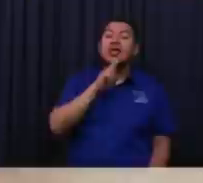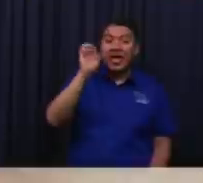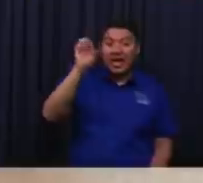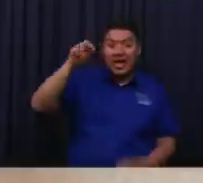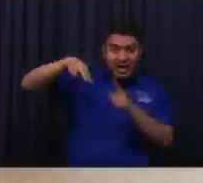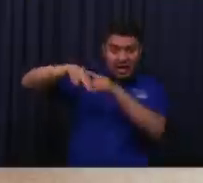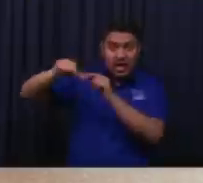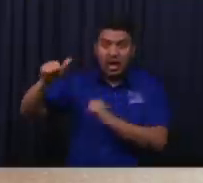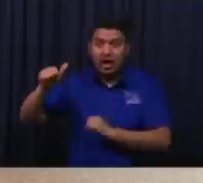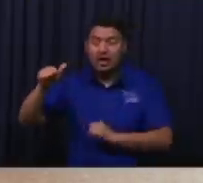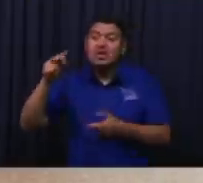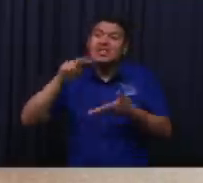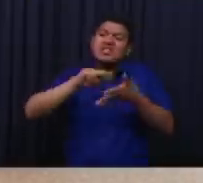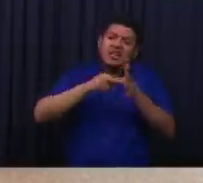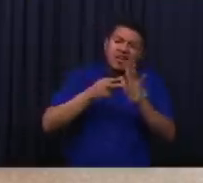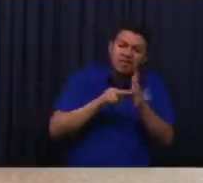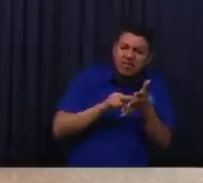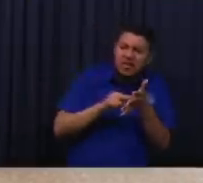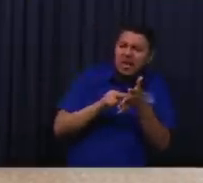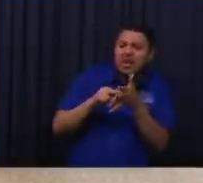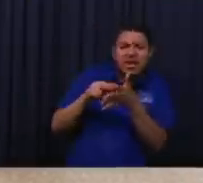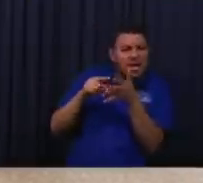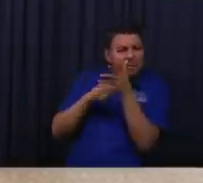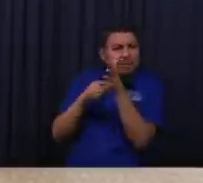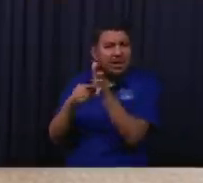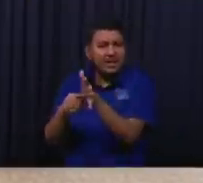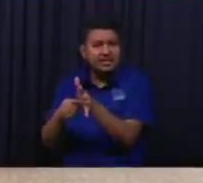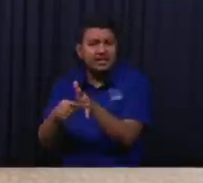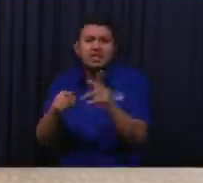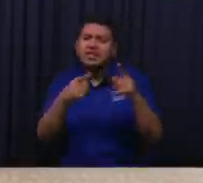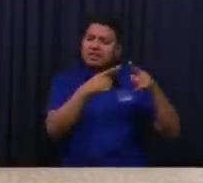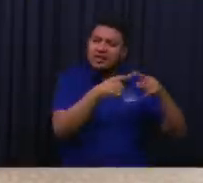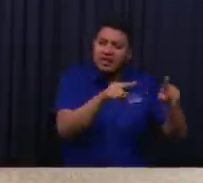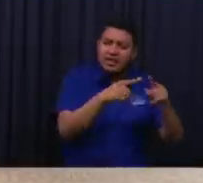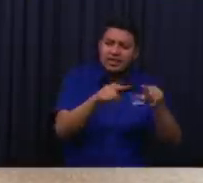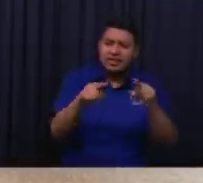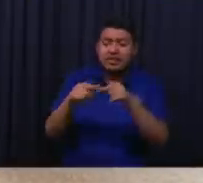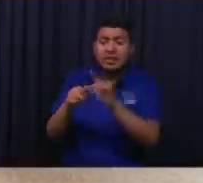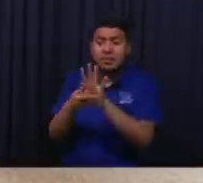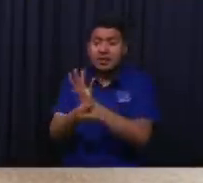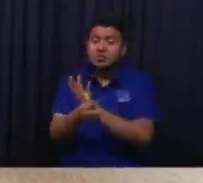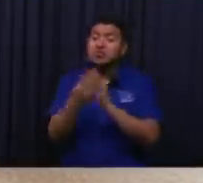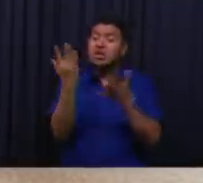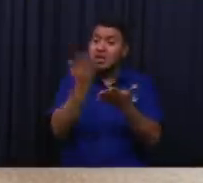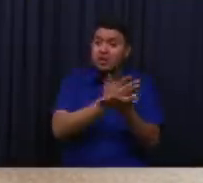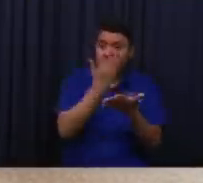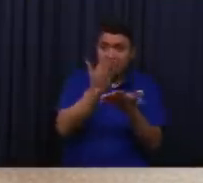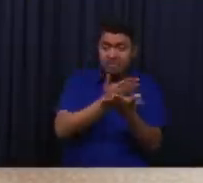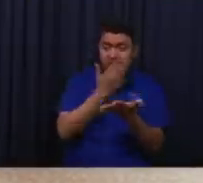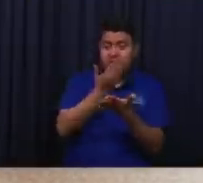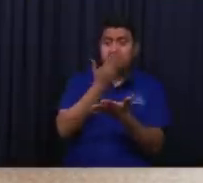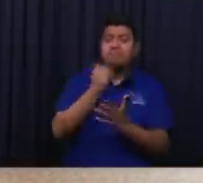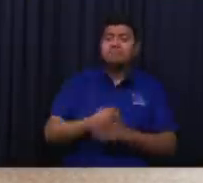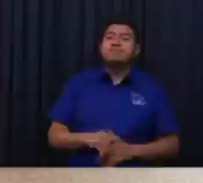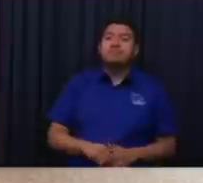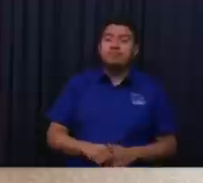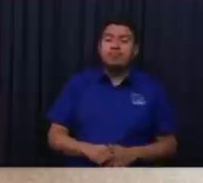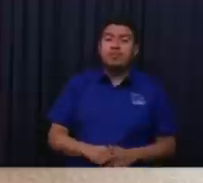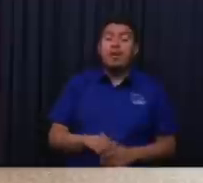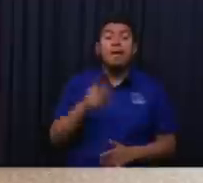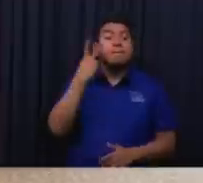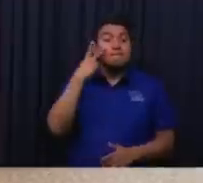referencia, y aparece muchas veces en la Biblia, pero tomamos en cuenta solo dos versículos para hacer